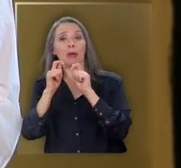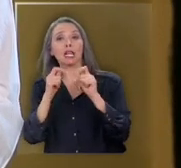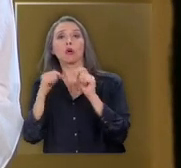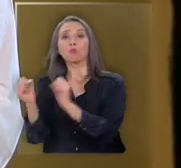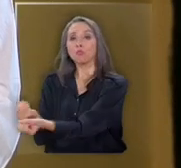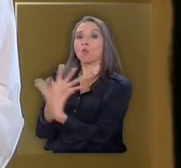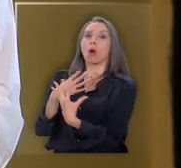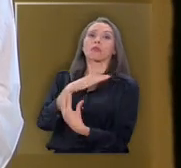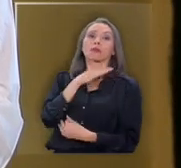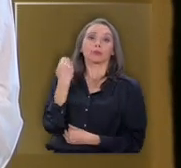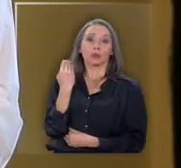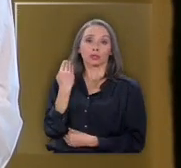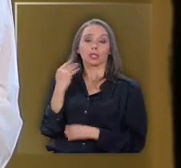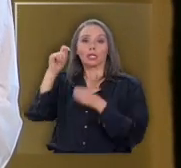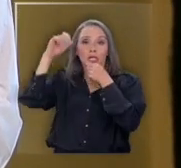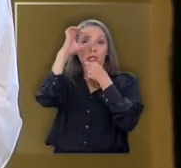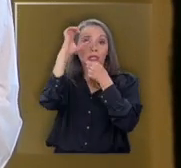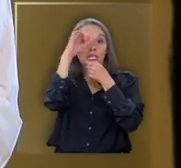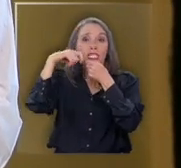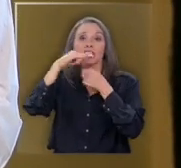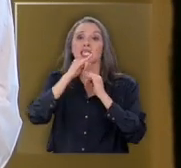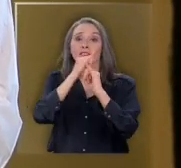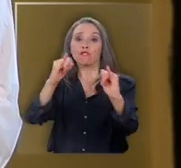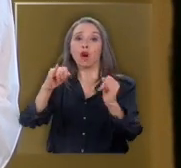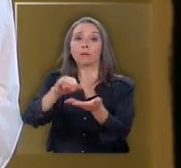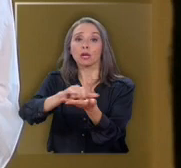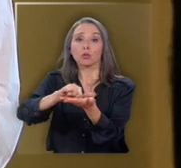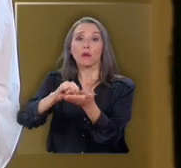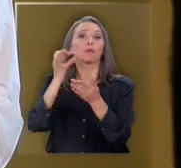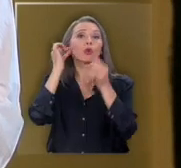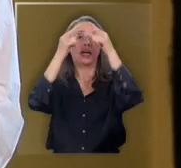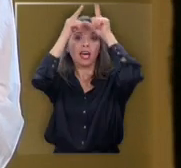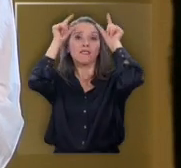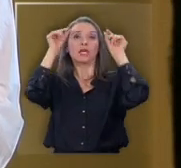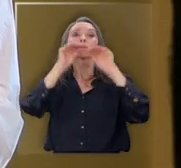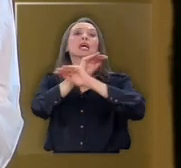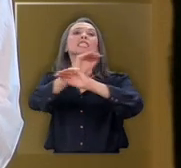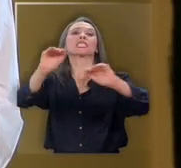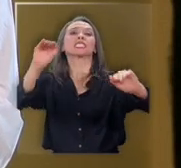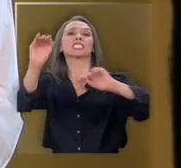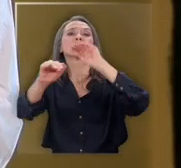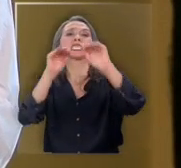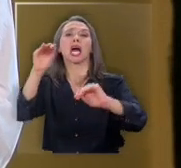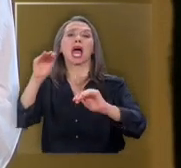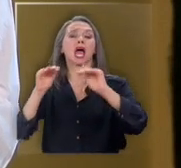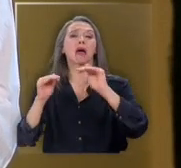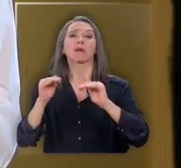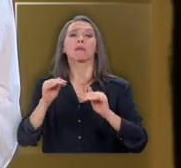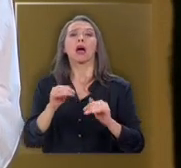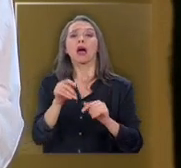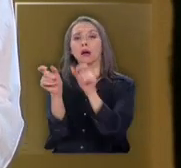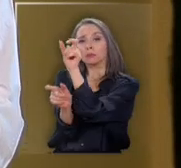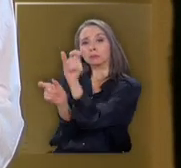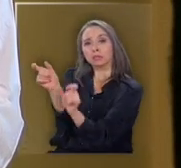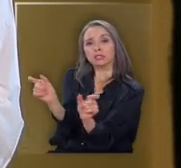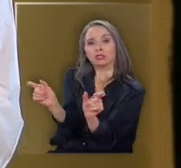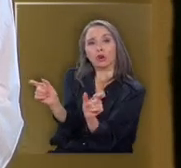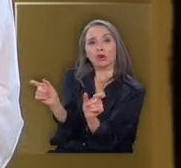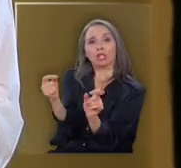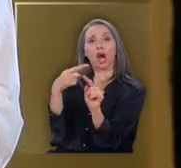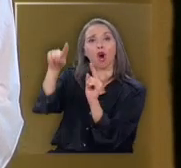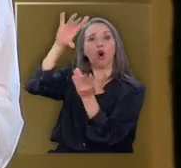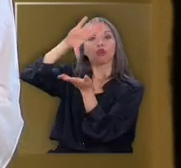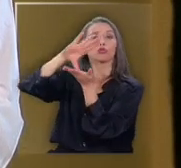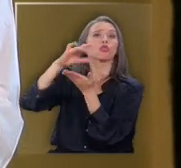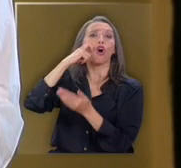la vida reportes en nueva york por ejemplo de enfermeras haciendo un llamado dramático a que se está dejando morir a personas